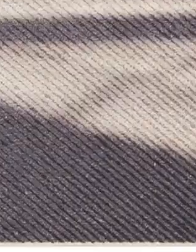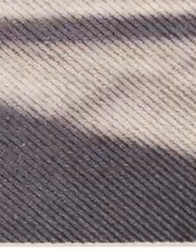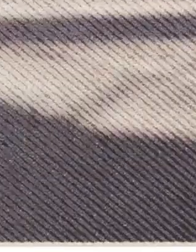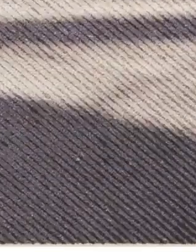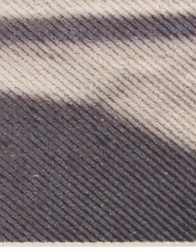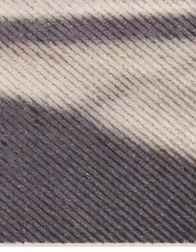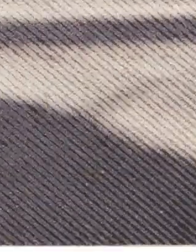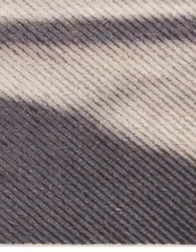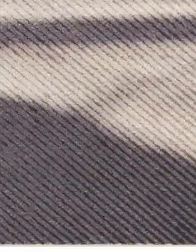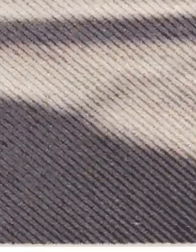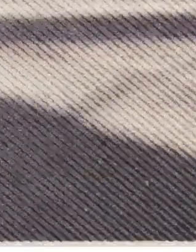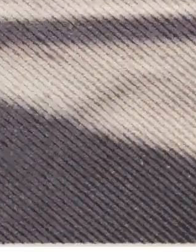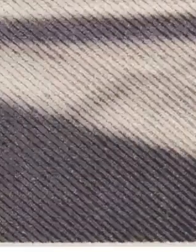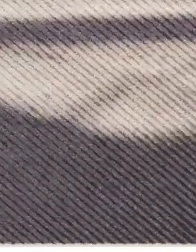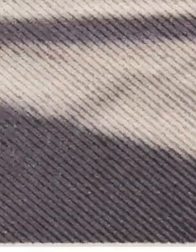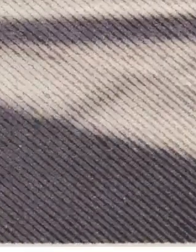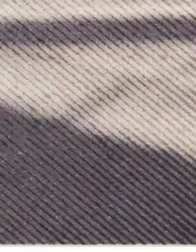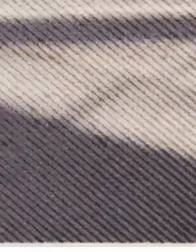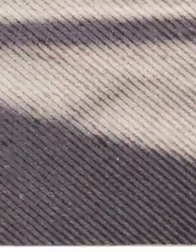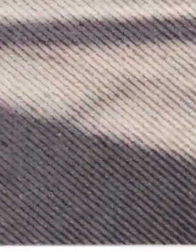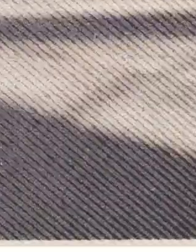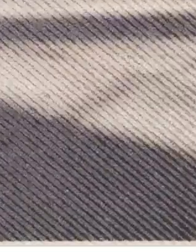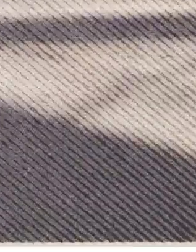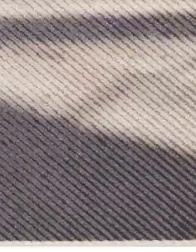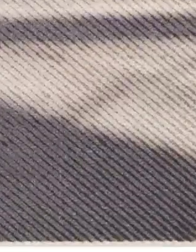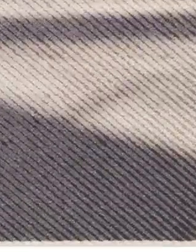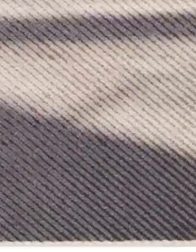¡Ya quiero! ¿Dónde estoy?